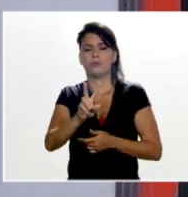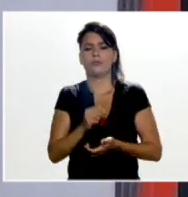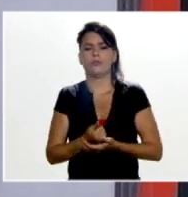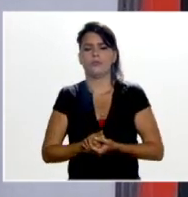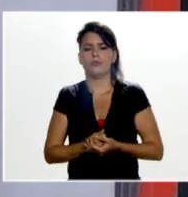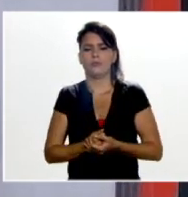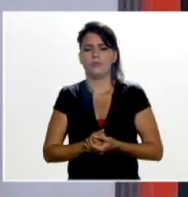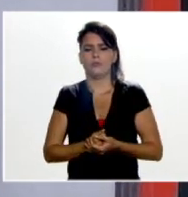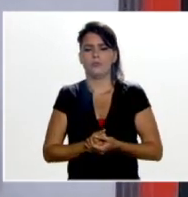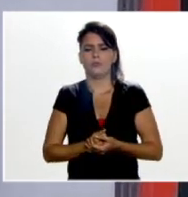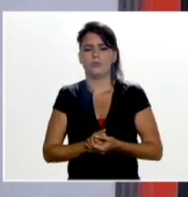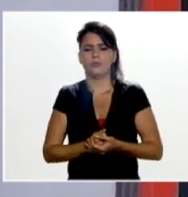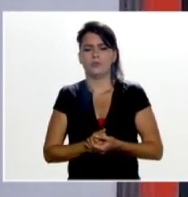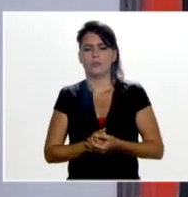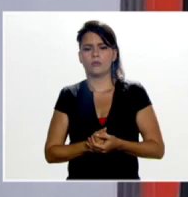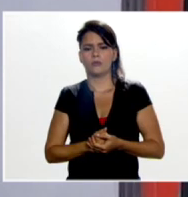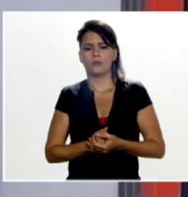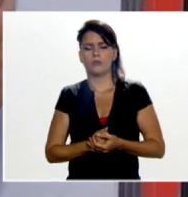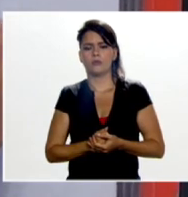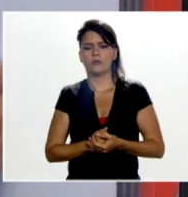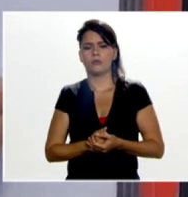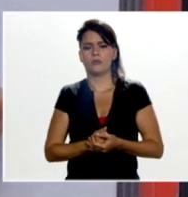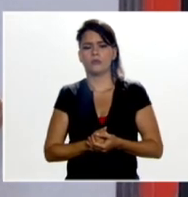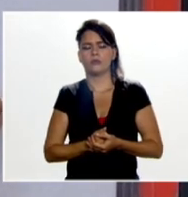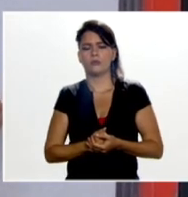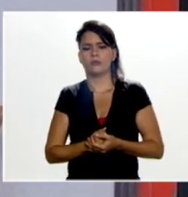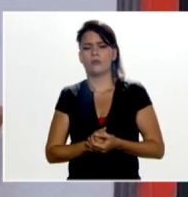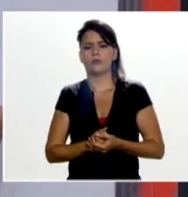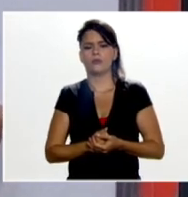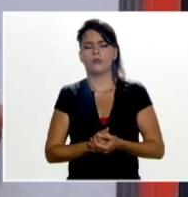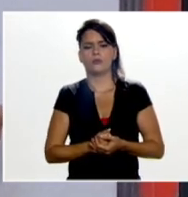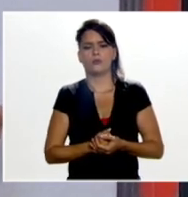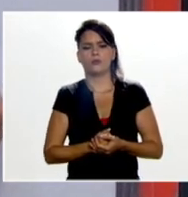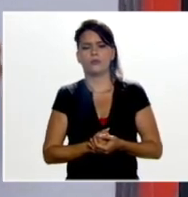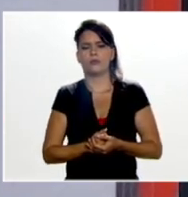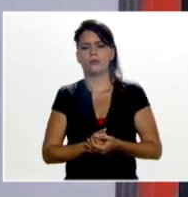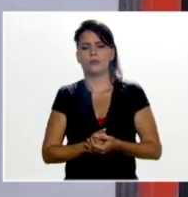Menos 5 menos 1 sobre 2.